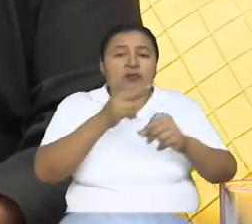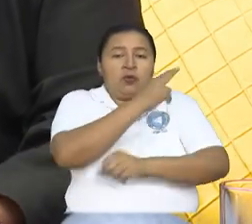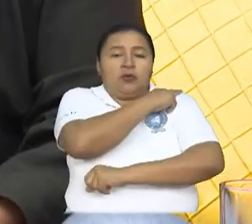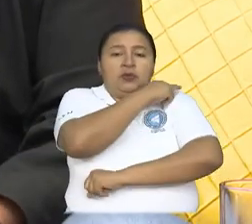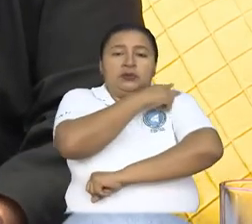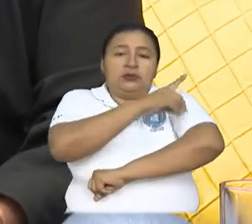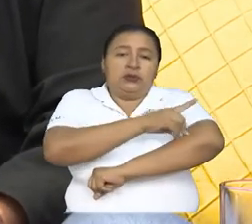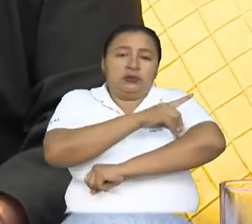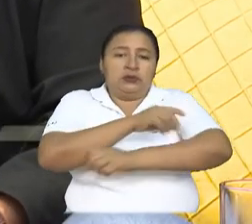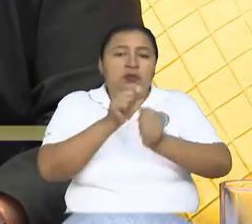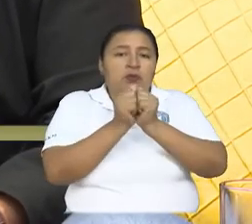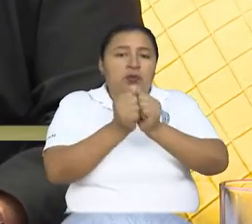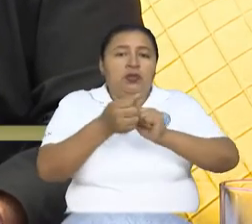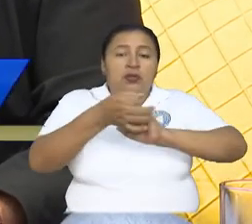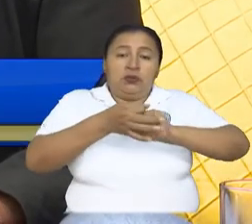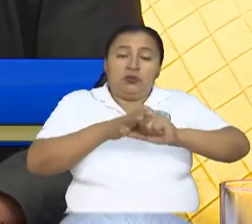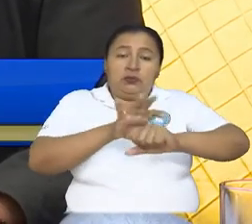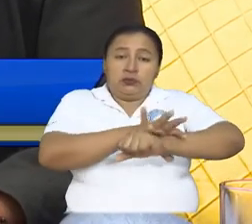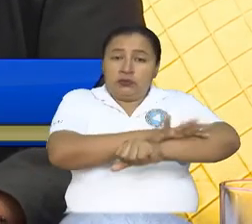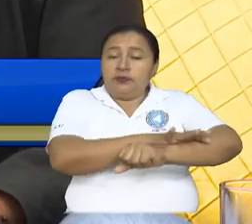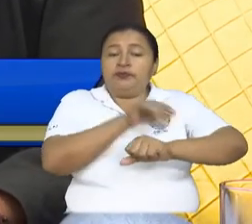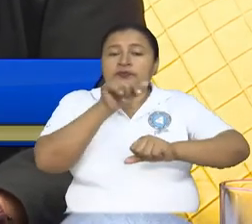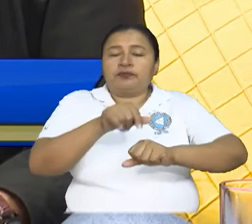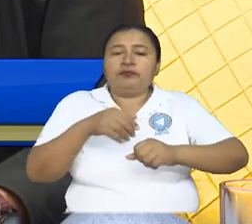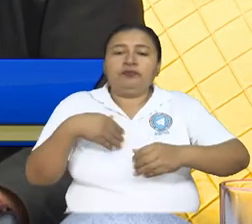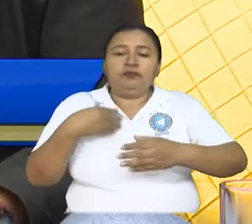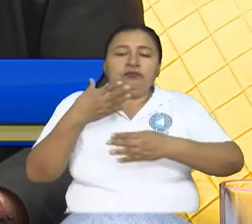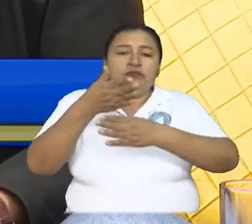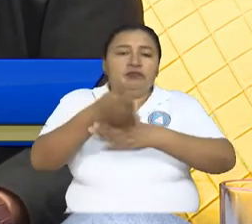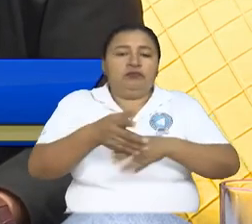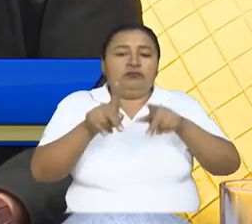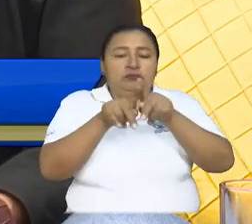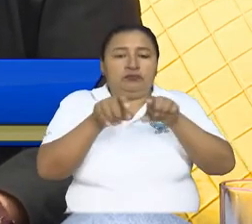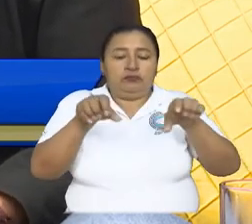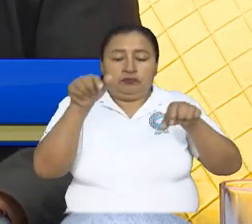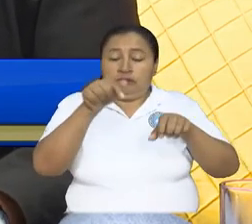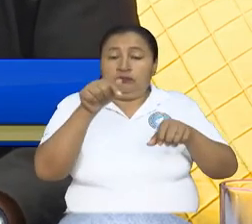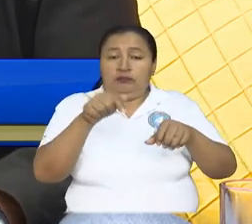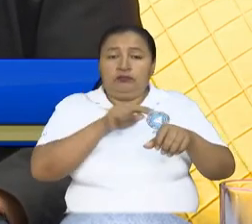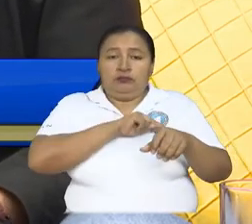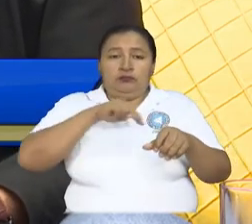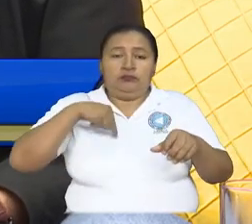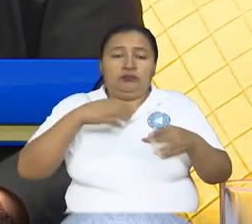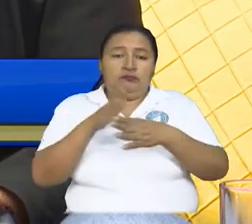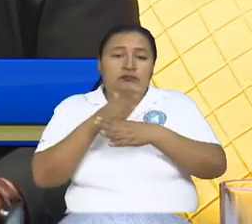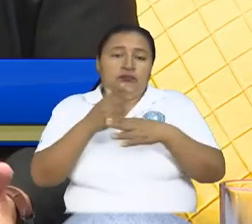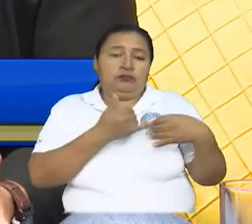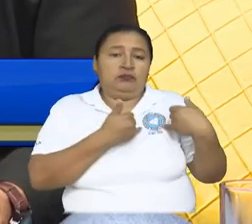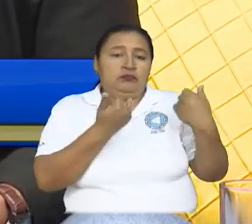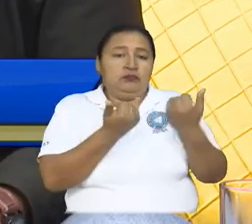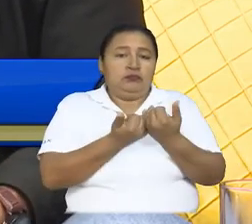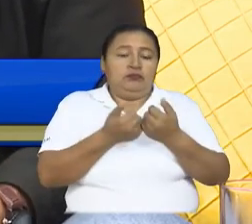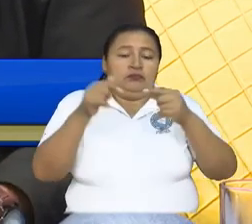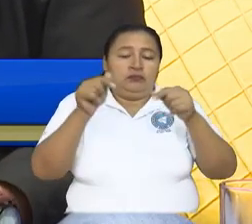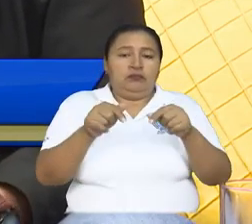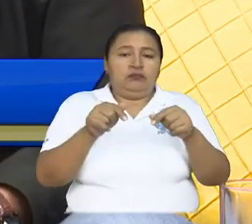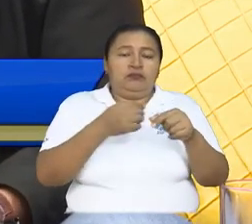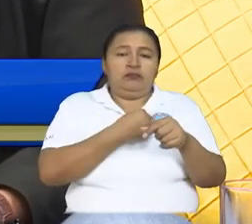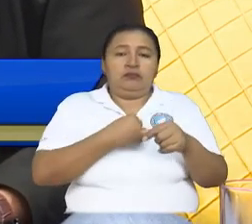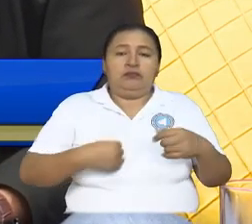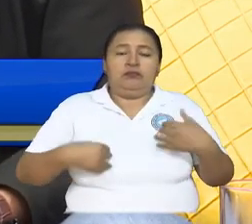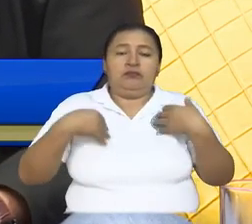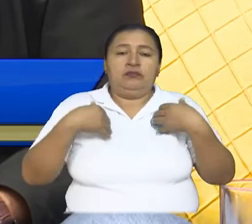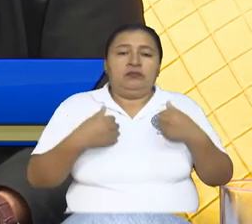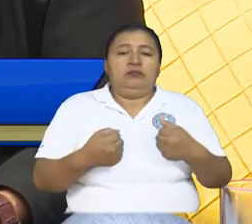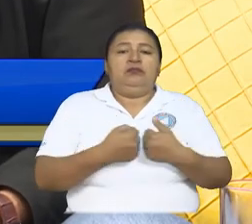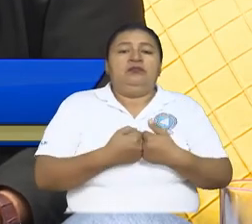y la compañera rosario a través de estos planes de nuestras instituciones en este caso del ministerio de